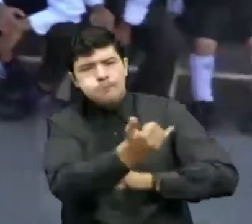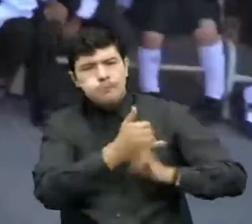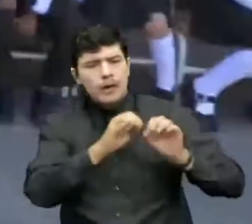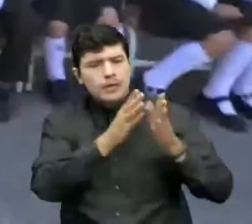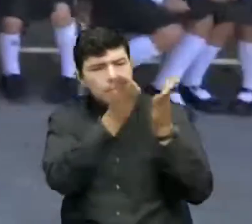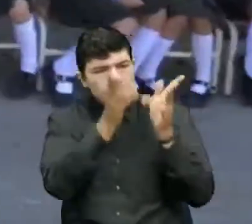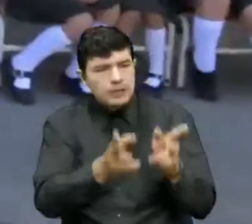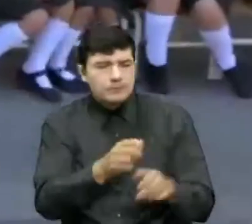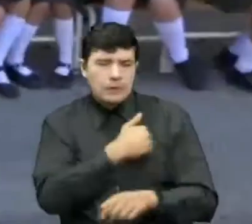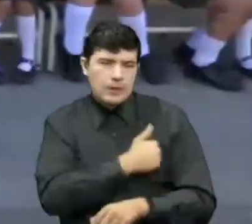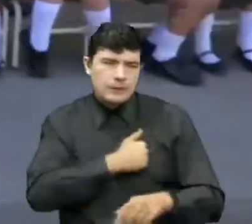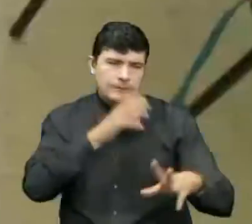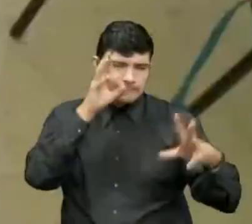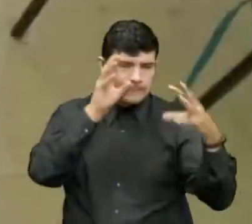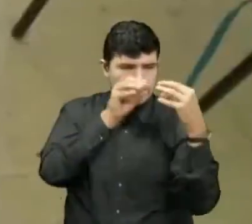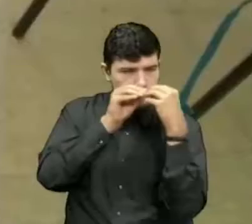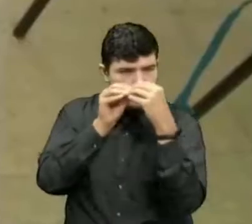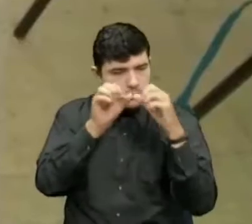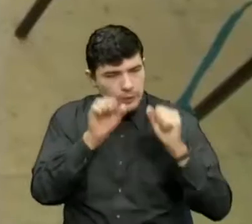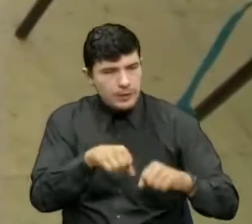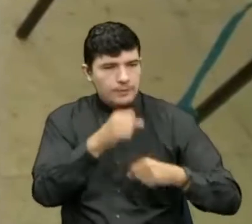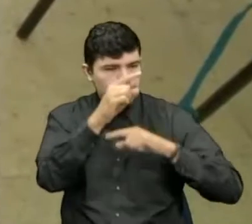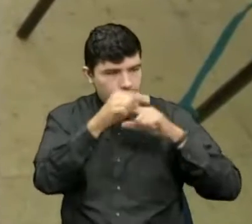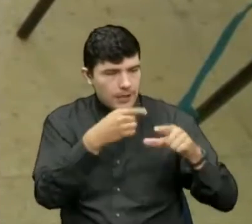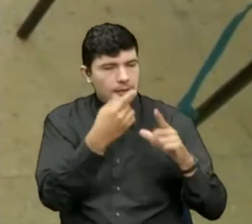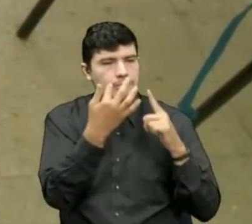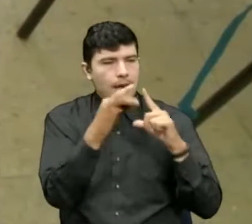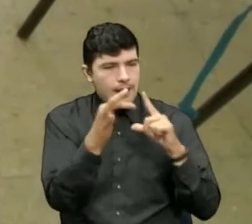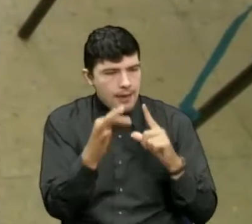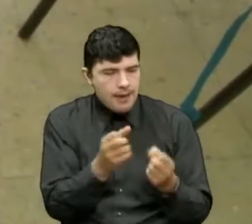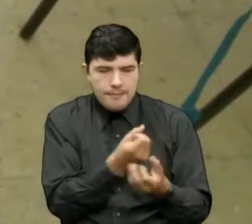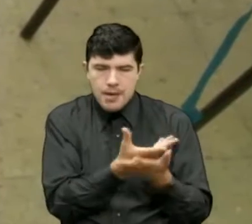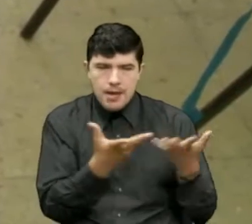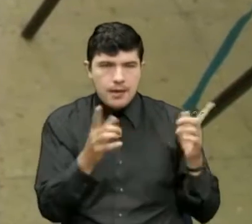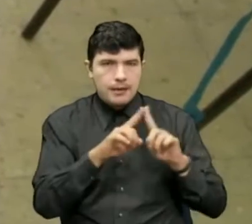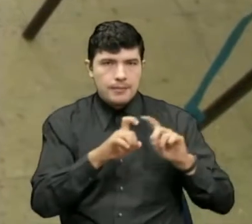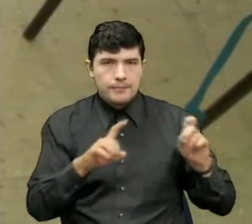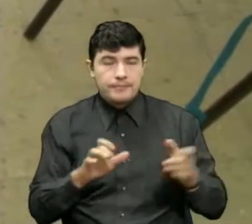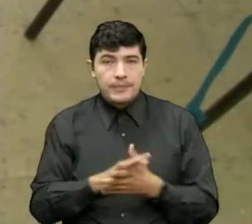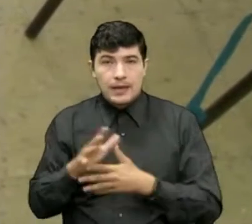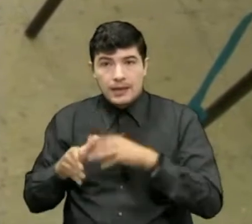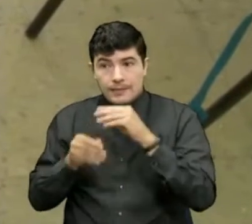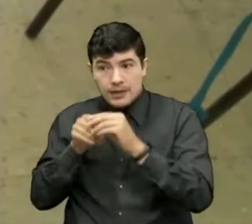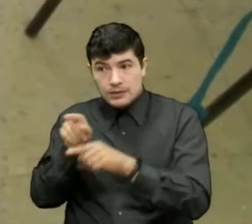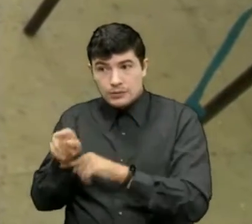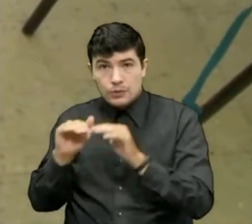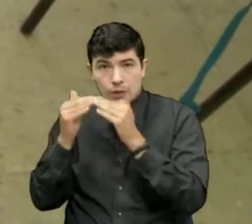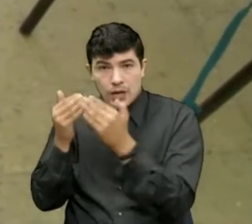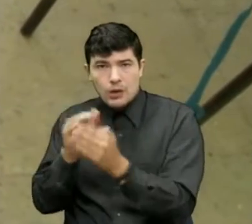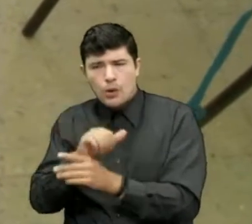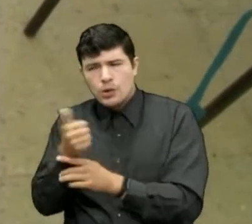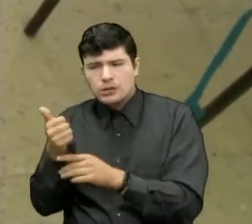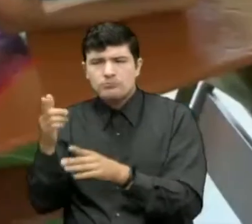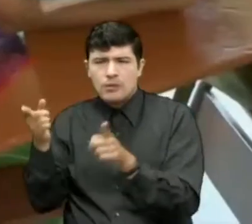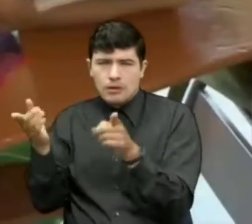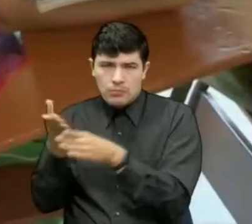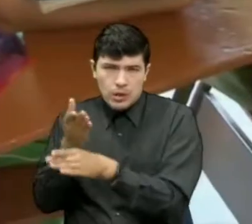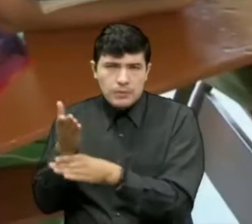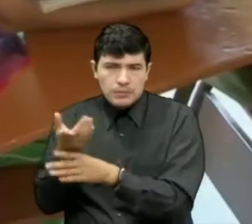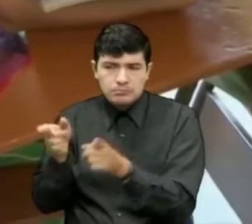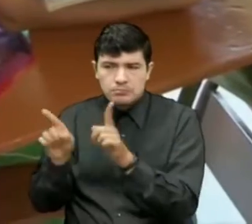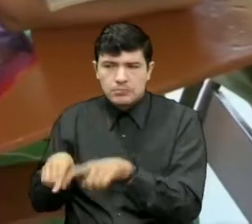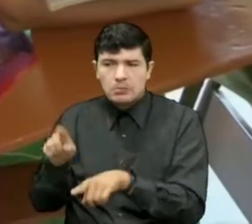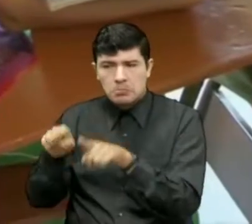que permitan cumplir con los logros en el caso de otras instituciones como el ities las dificultades han sido menores también ha encontrado buena disposición